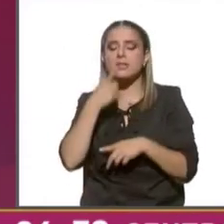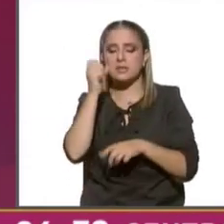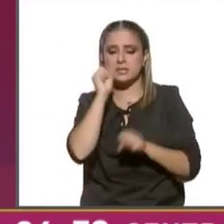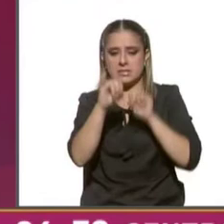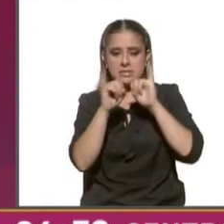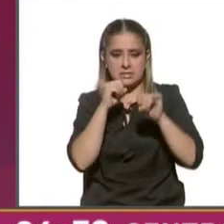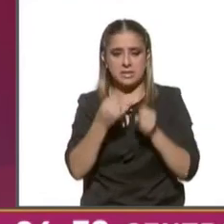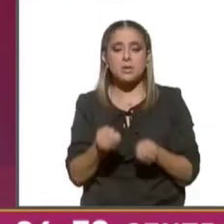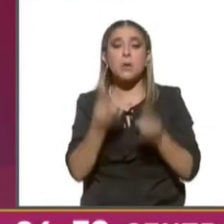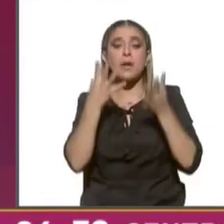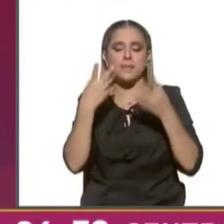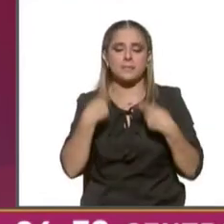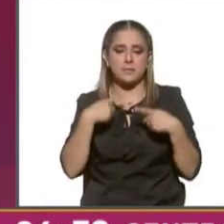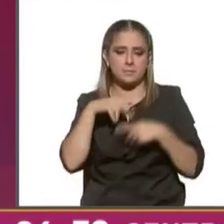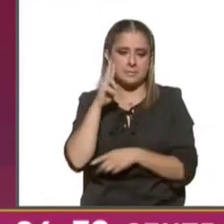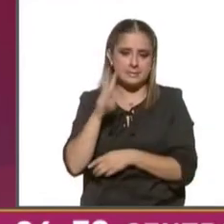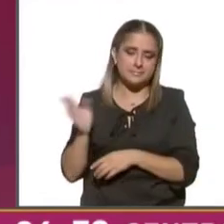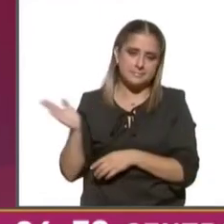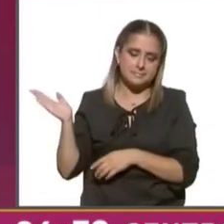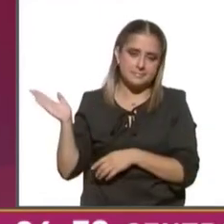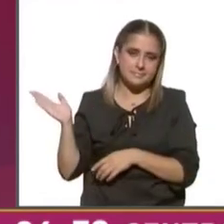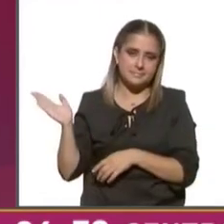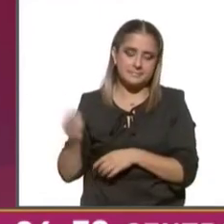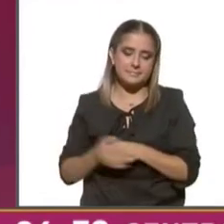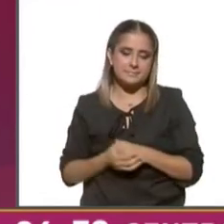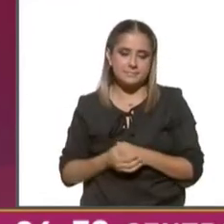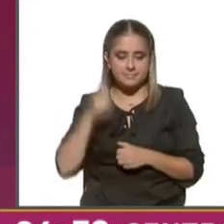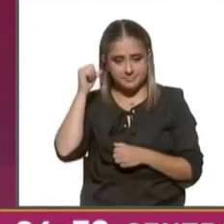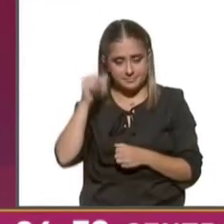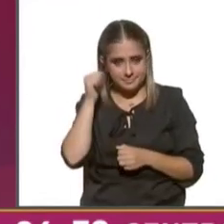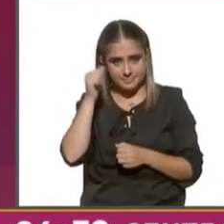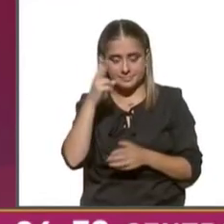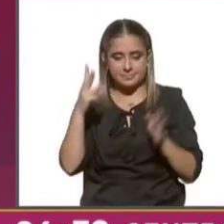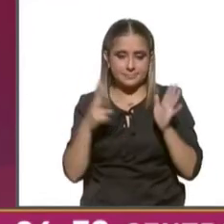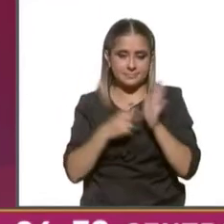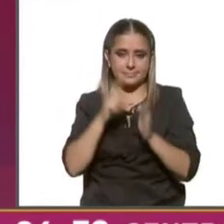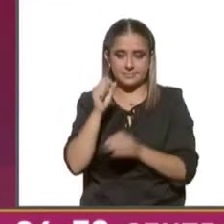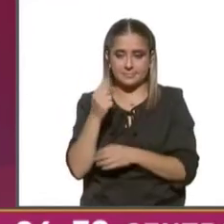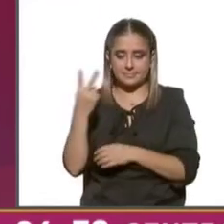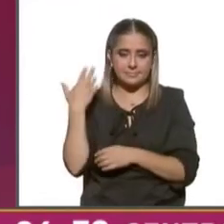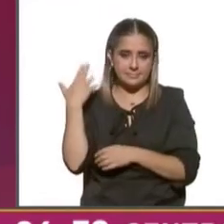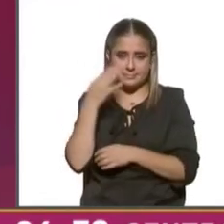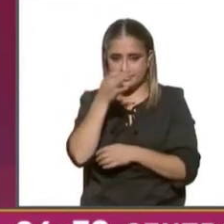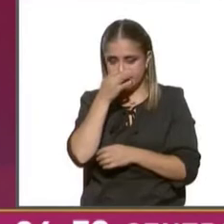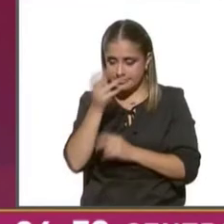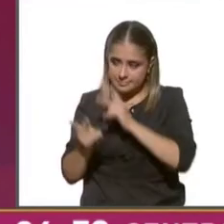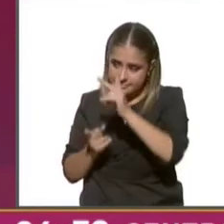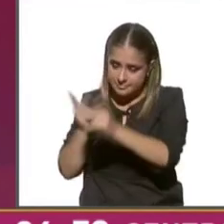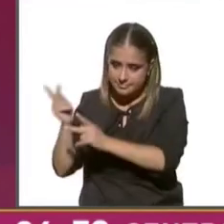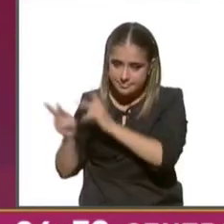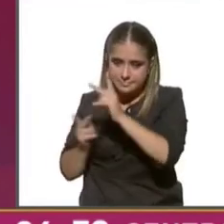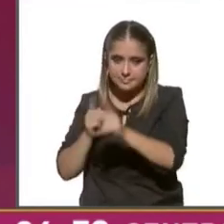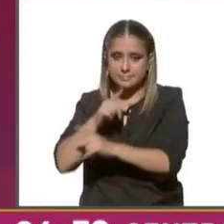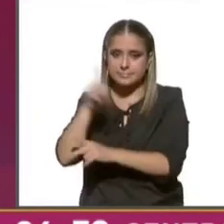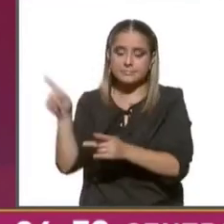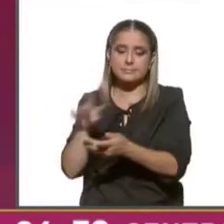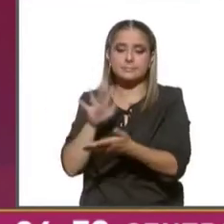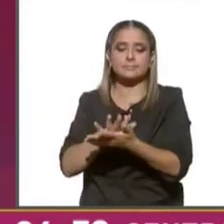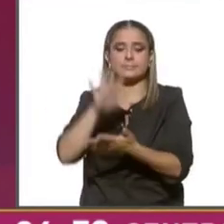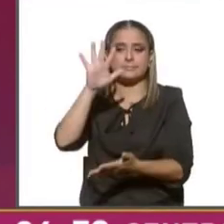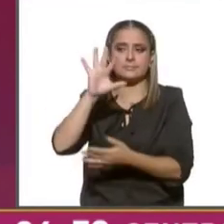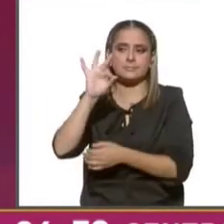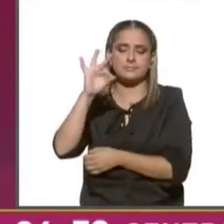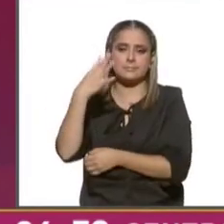esta discusión, y en abril del 22, en nuestra medición más reciente, pues ya sube